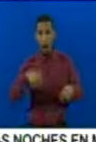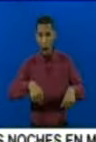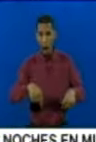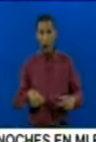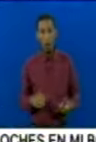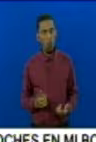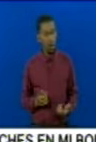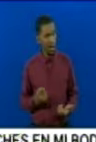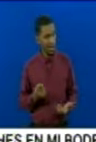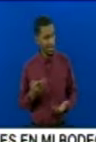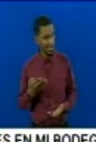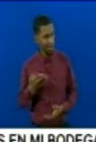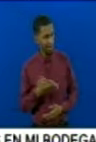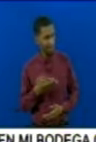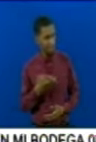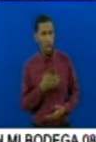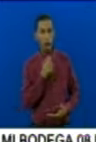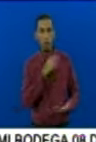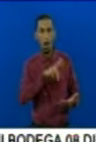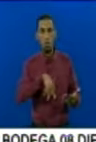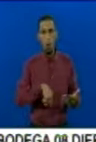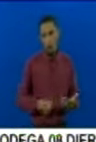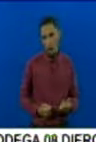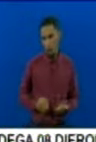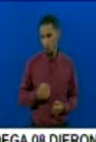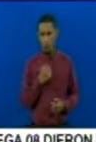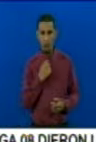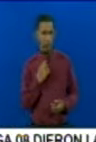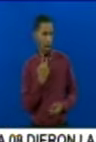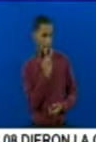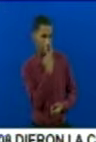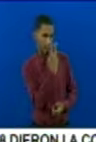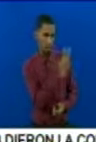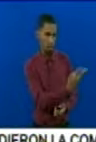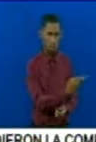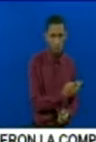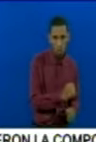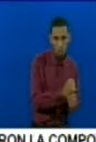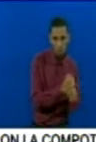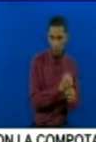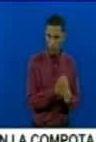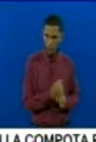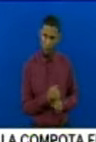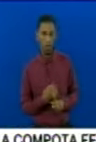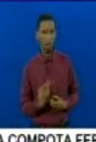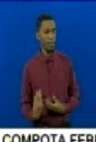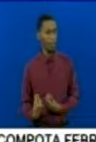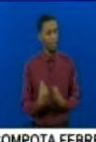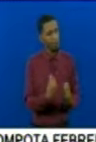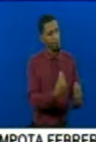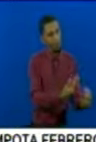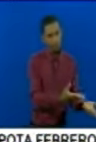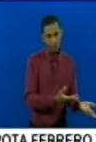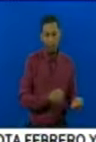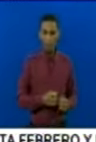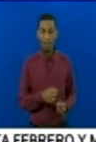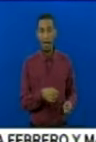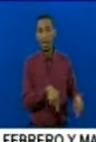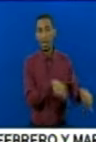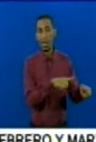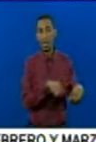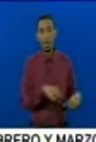incidiendo fundamentalmente con acciones de atención al hombre para poder estimularlo, motivarlo y que esas